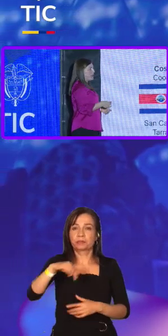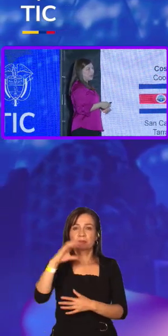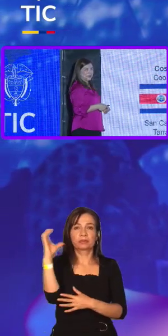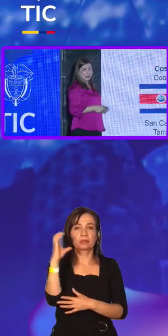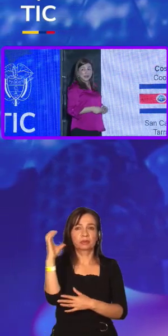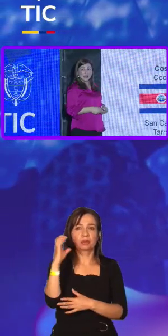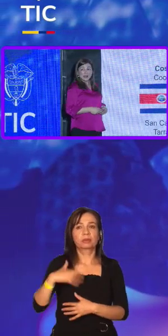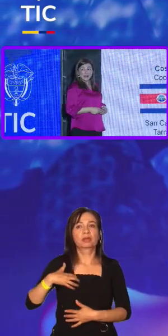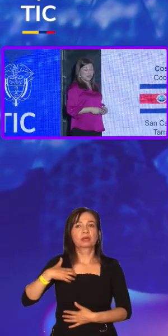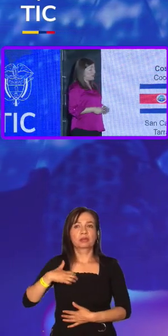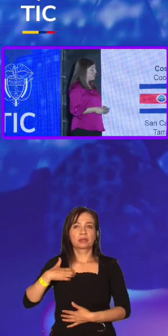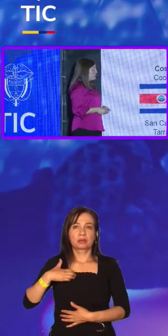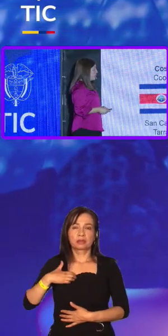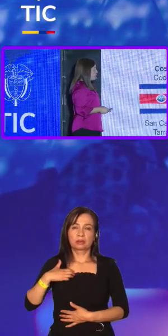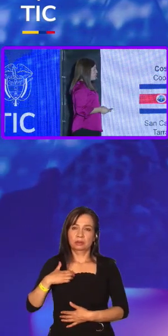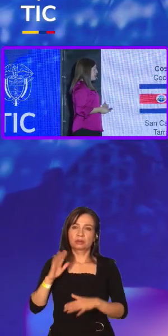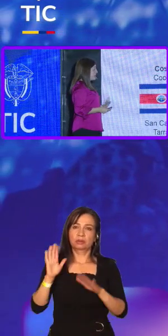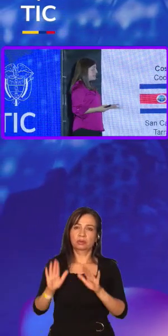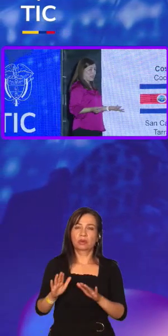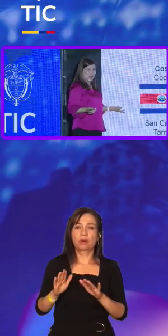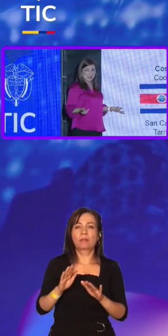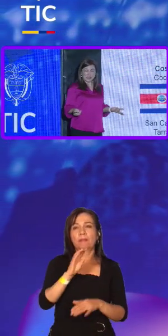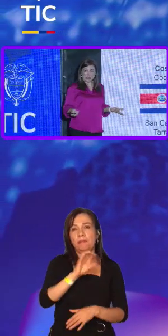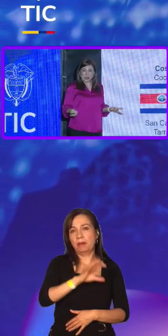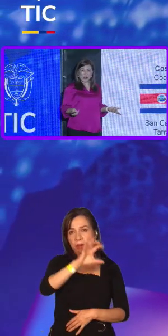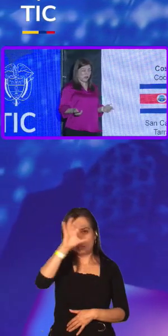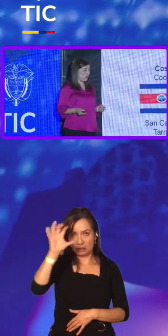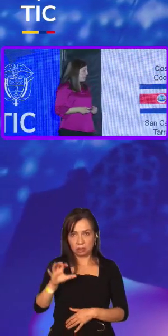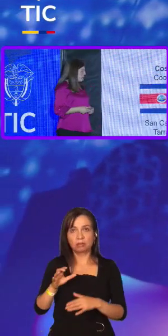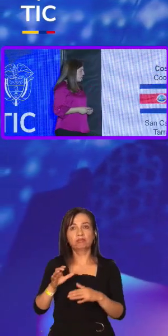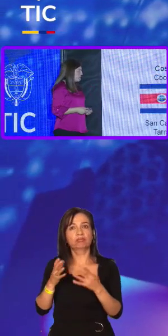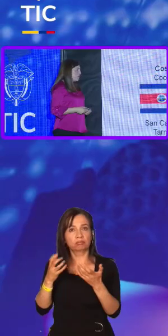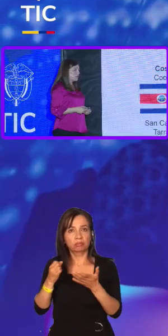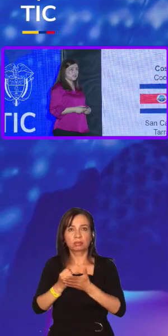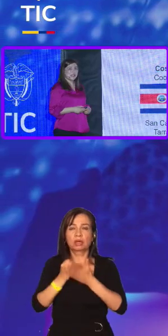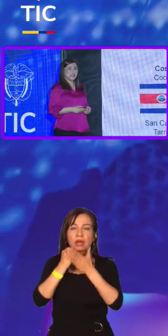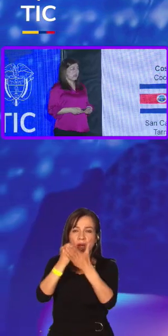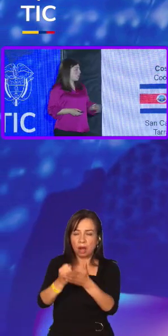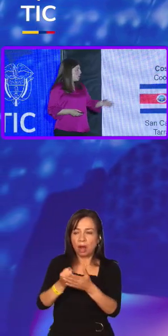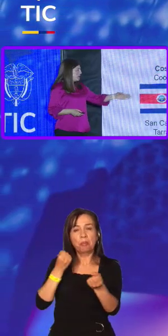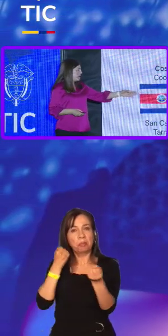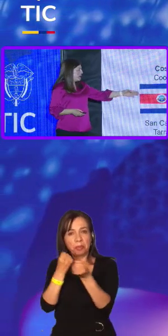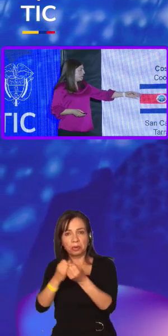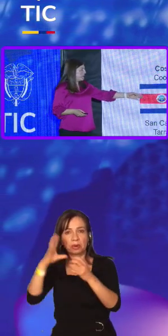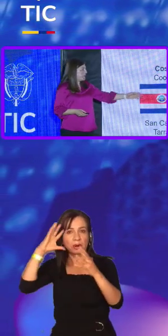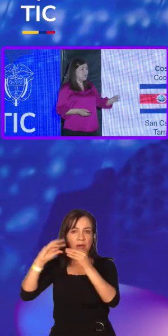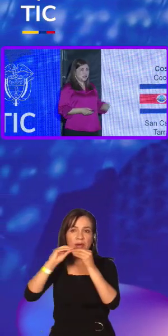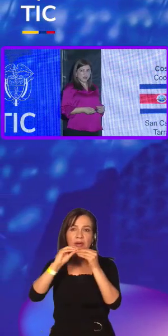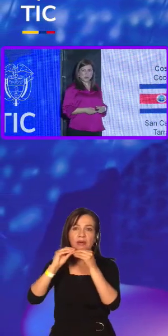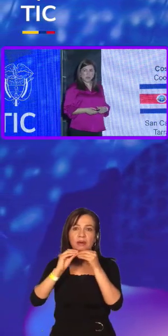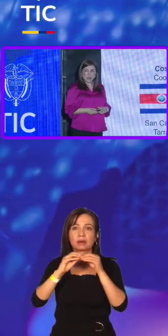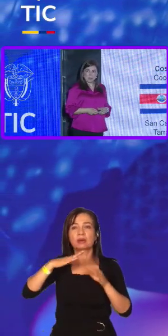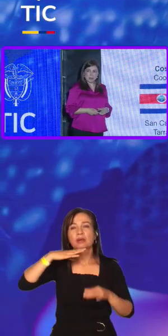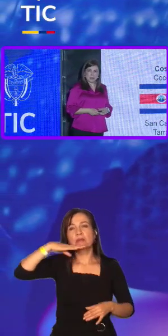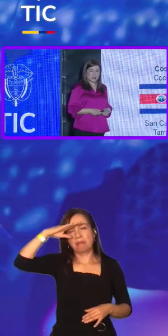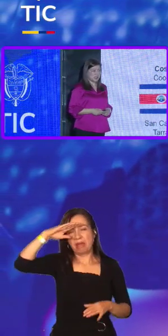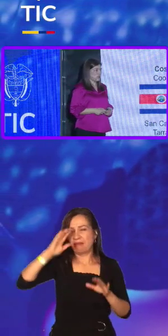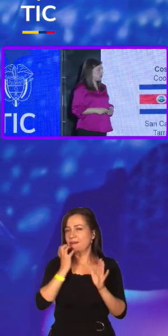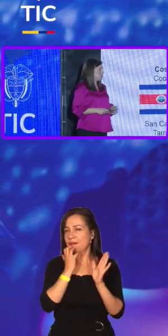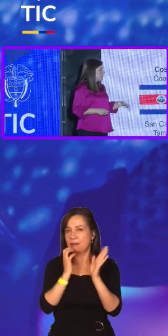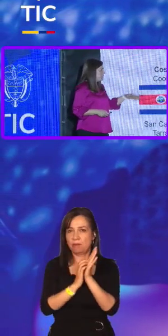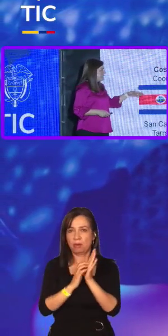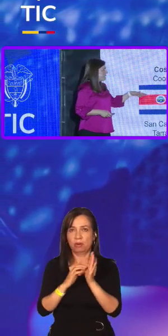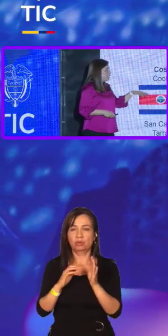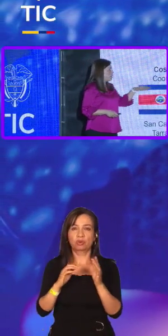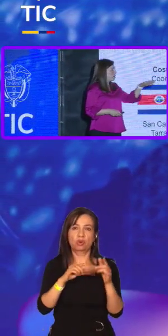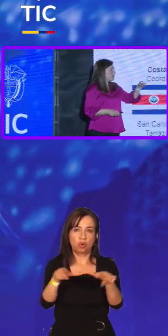entonces, Colombia y Argentina fueron los países que accedieron a colaborar con nosotros, con Medellín como un